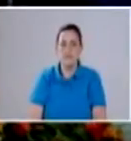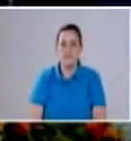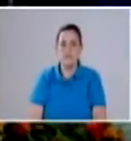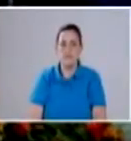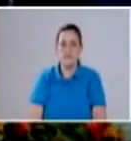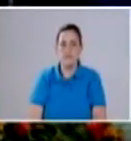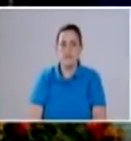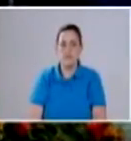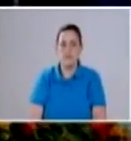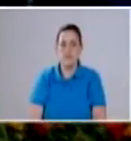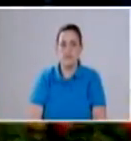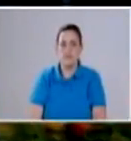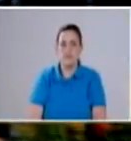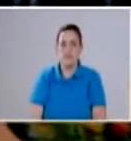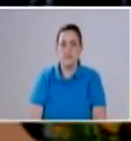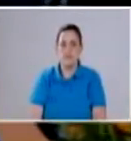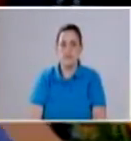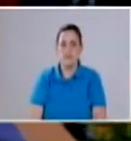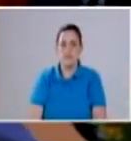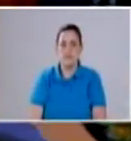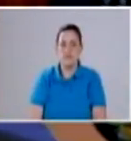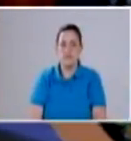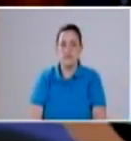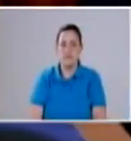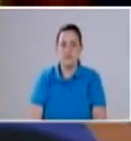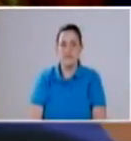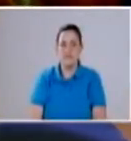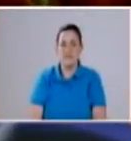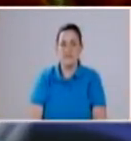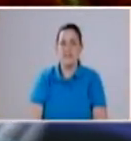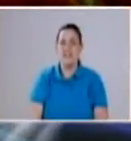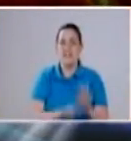Va, mire pues, le voy a poner solo un ejemplo para ver si se pone contento.